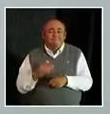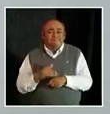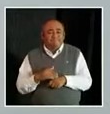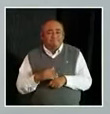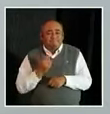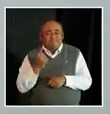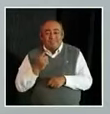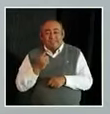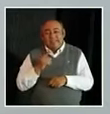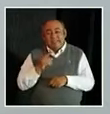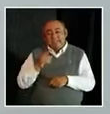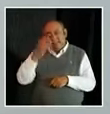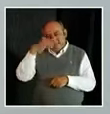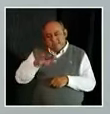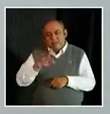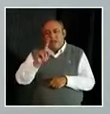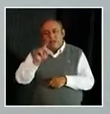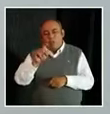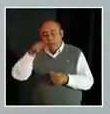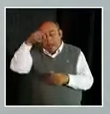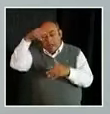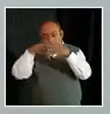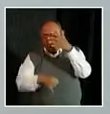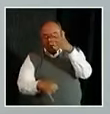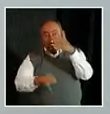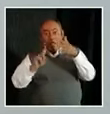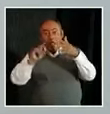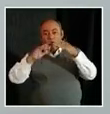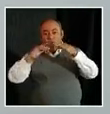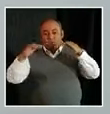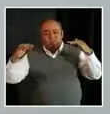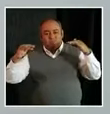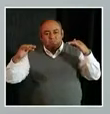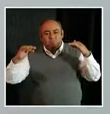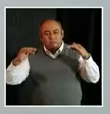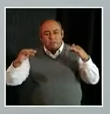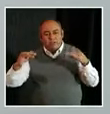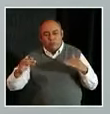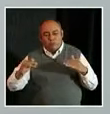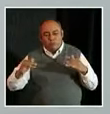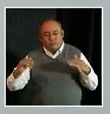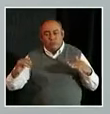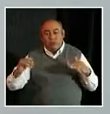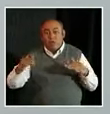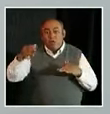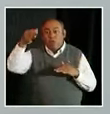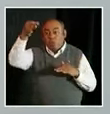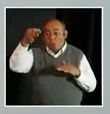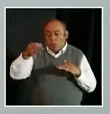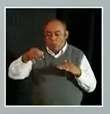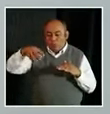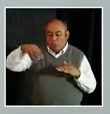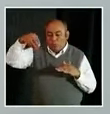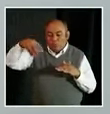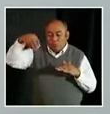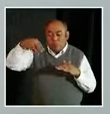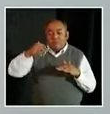los acuíferos han bajado, y el otro elemento es sencillamente que los estudios pues no fueron,